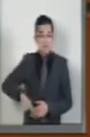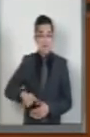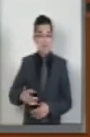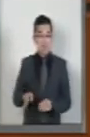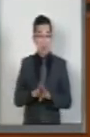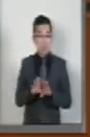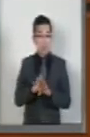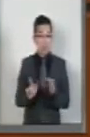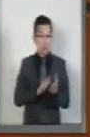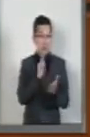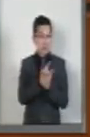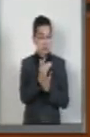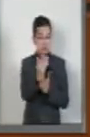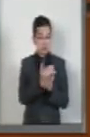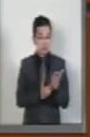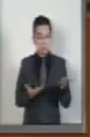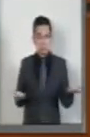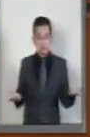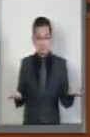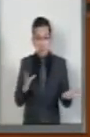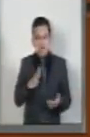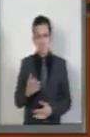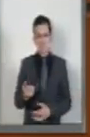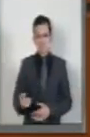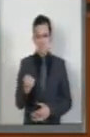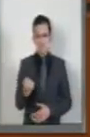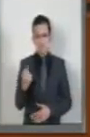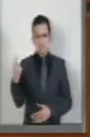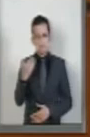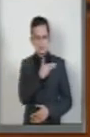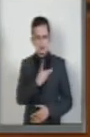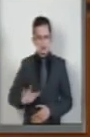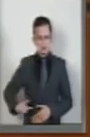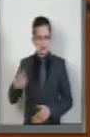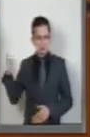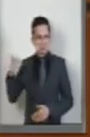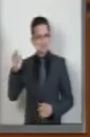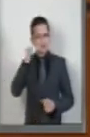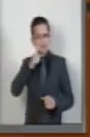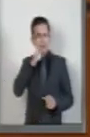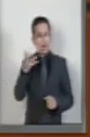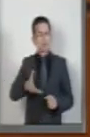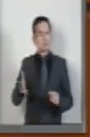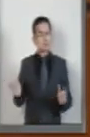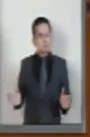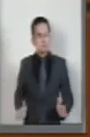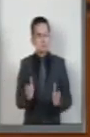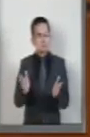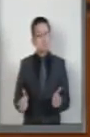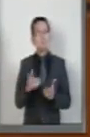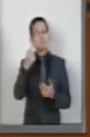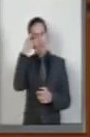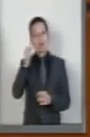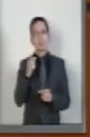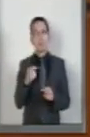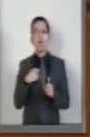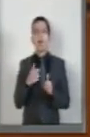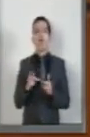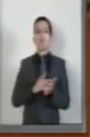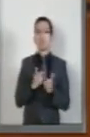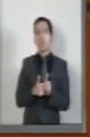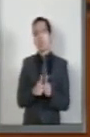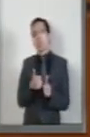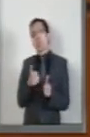legislativa. Hay un presidencialismo que promueve una regresión autoritaria y aquí se